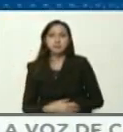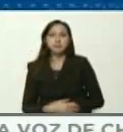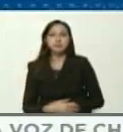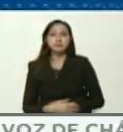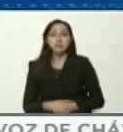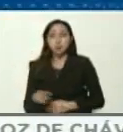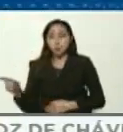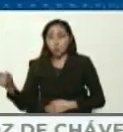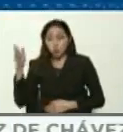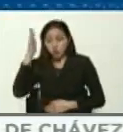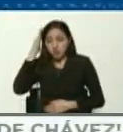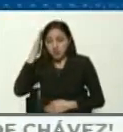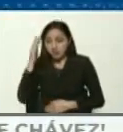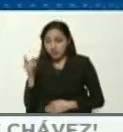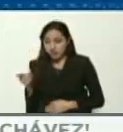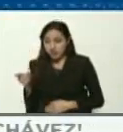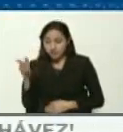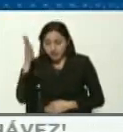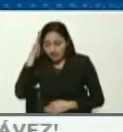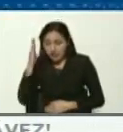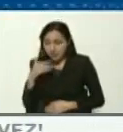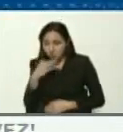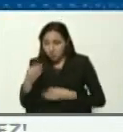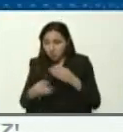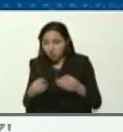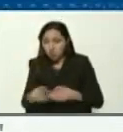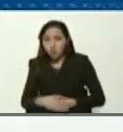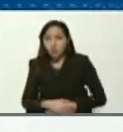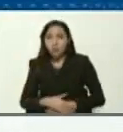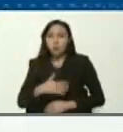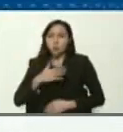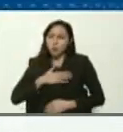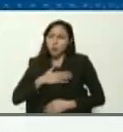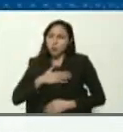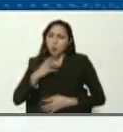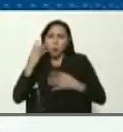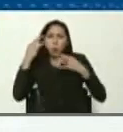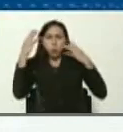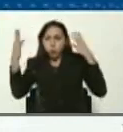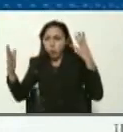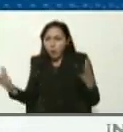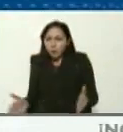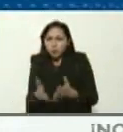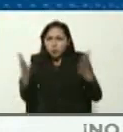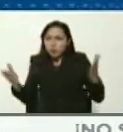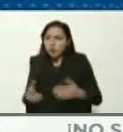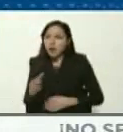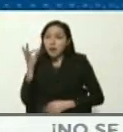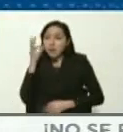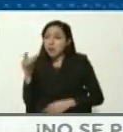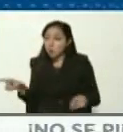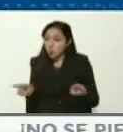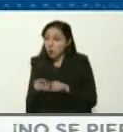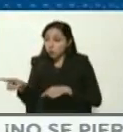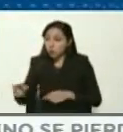¿Tú sabes qué, Angélica? Que yo me inspiro en mujeres como tú,